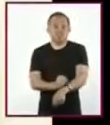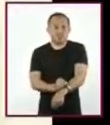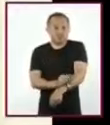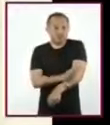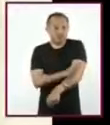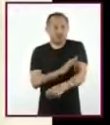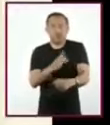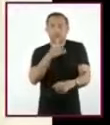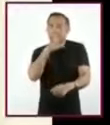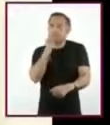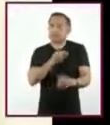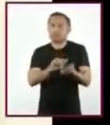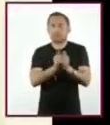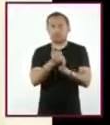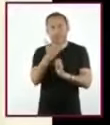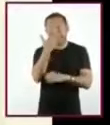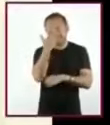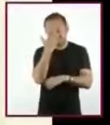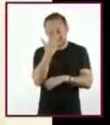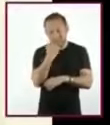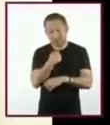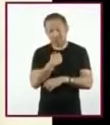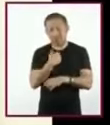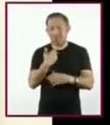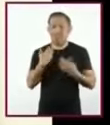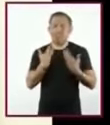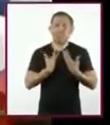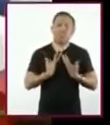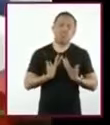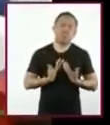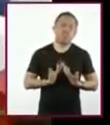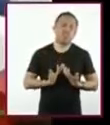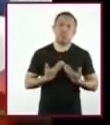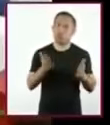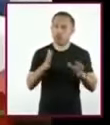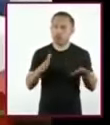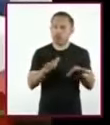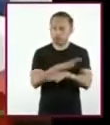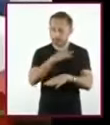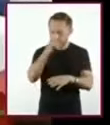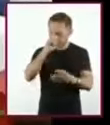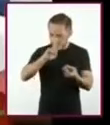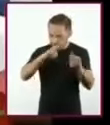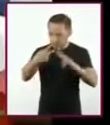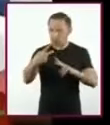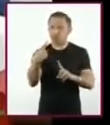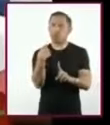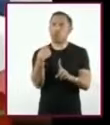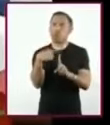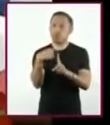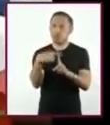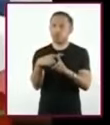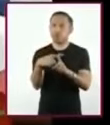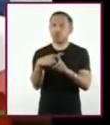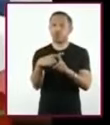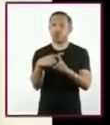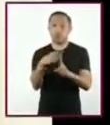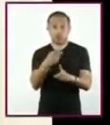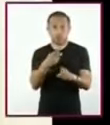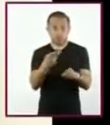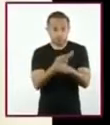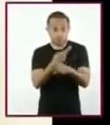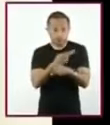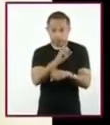a la tristeza y a la desolación. Queremos movernos hacia el optimismo, a saber que esto que está pasando lo creamos